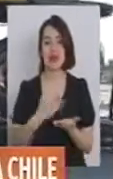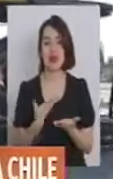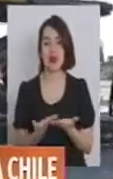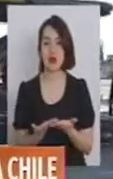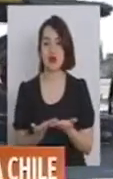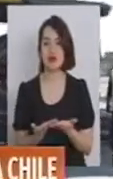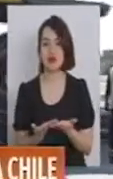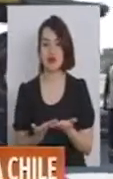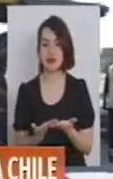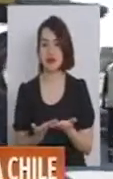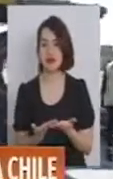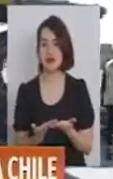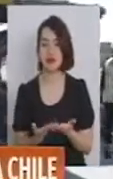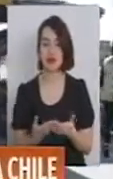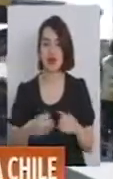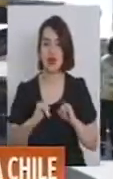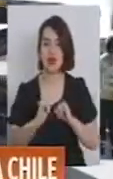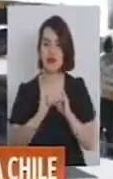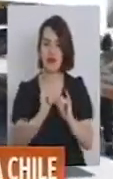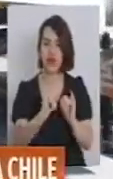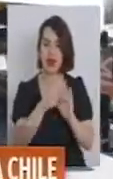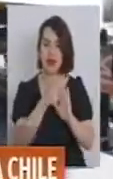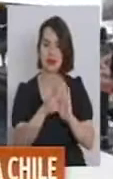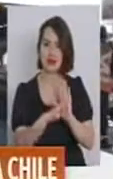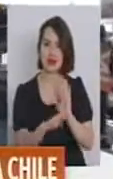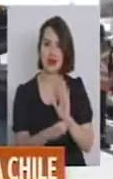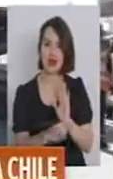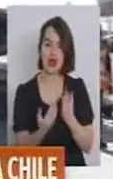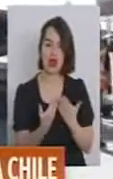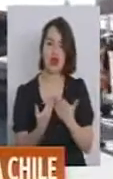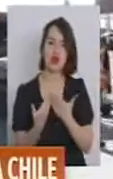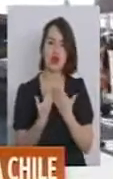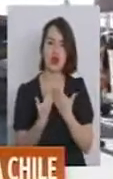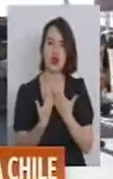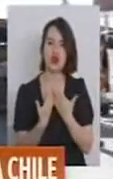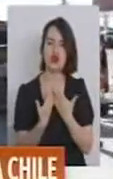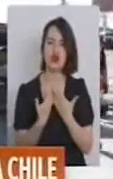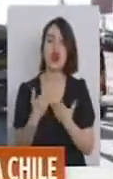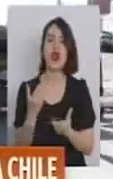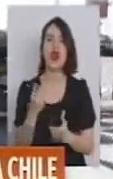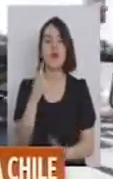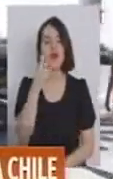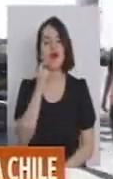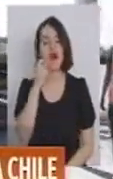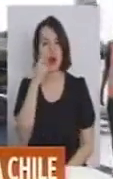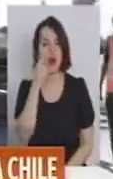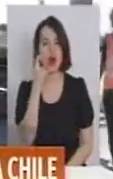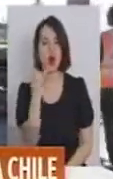en base a antecedentes proporcionados por los estudios clínicos de la Universidad